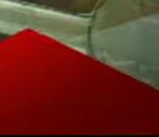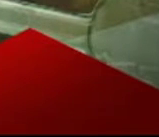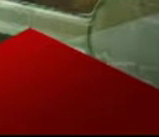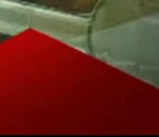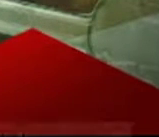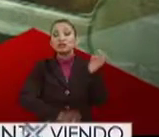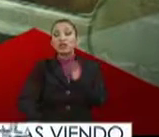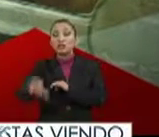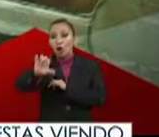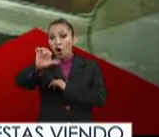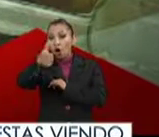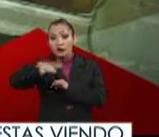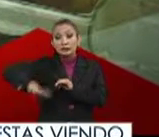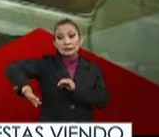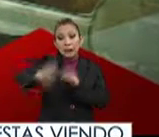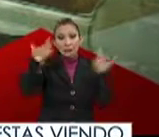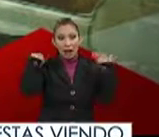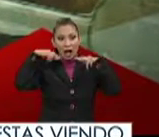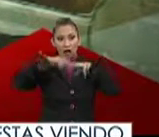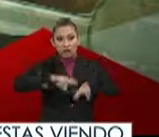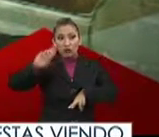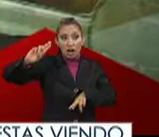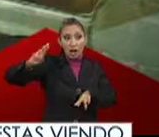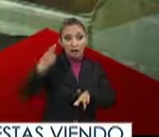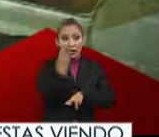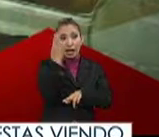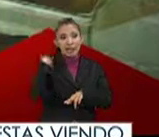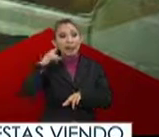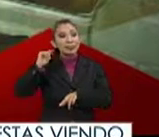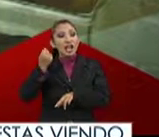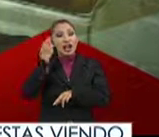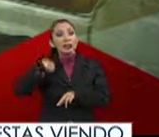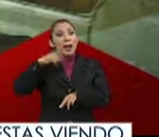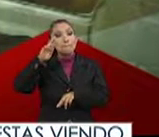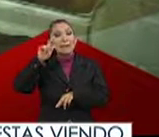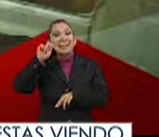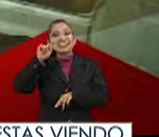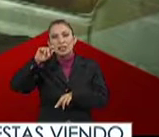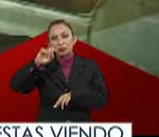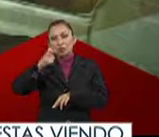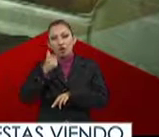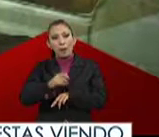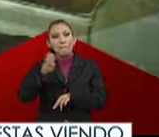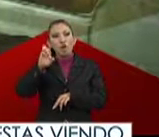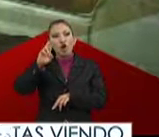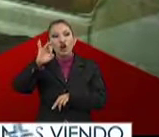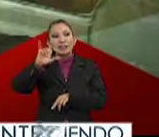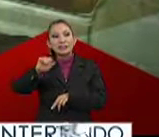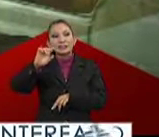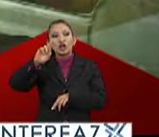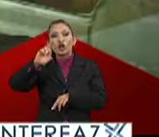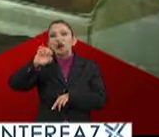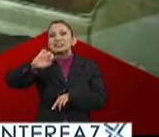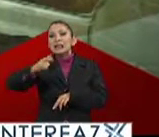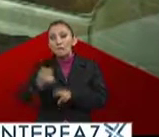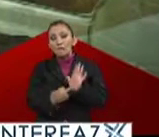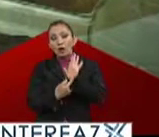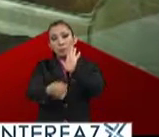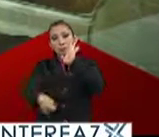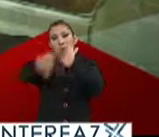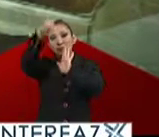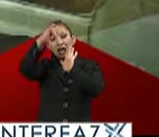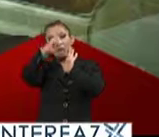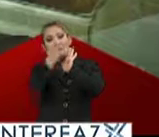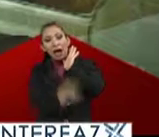En 1911, el profesor de la Universidad Tecnológica de San Petersburgo, Boris Rosing, mostró por primera vez